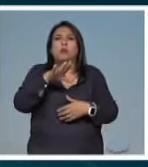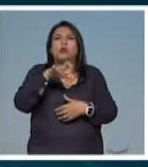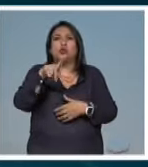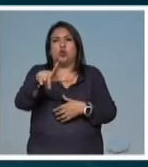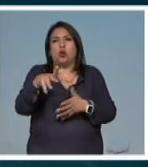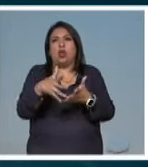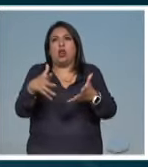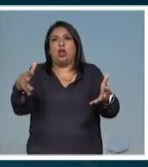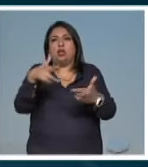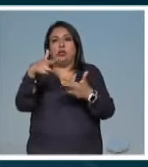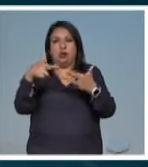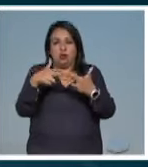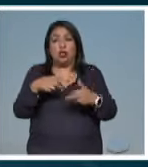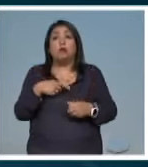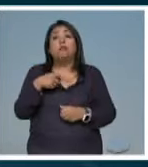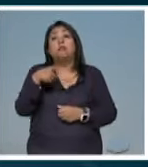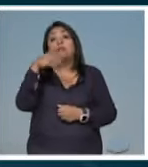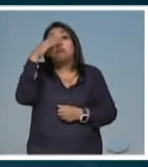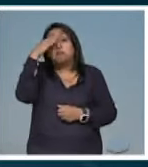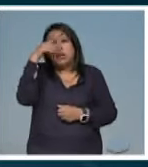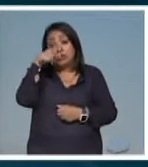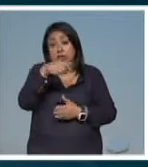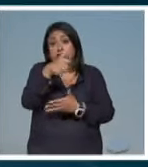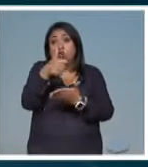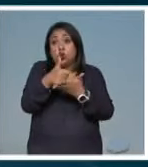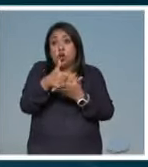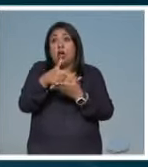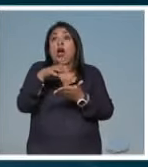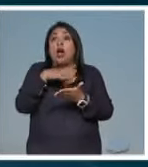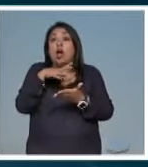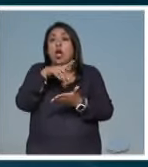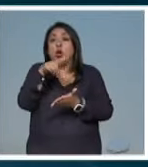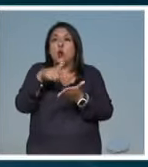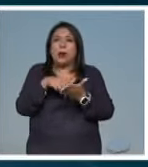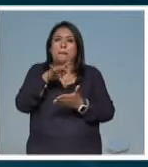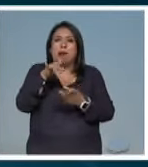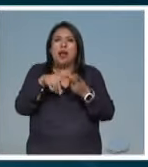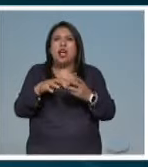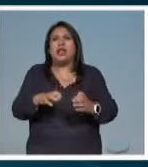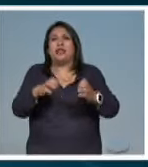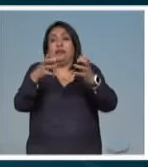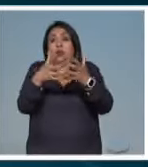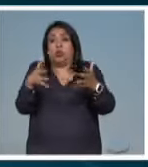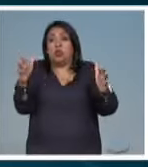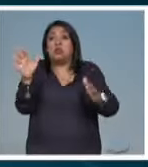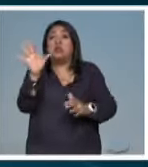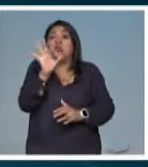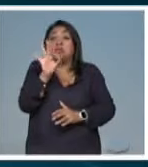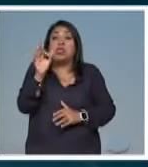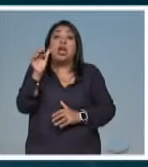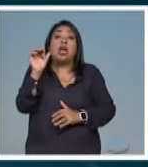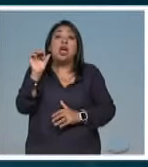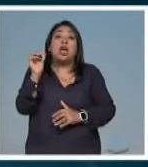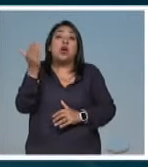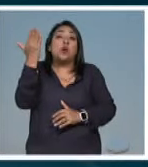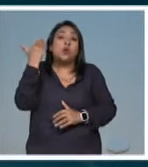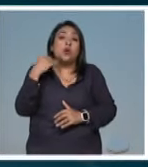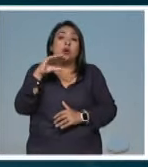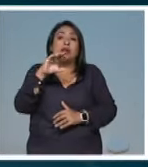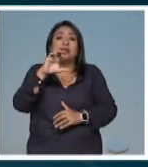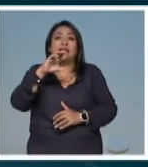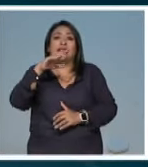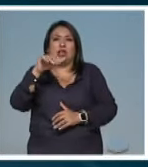más grande de la región. Se piensa que esta ciudad, que cuenta con un palacio y varios edificios grandes, podría ser la antigua Sakiku,